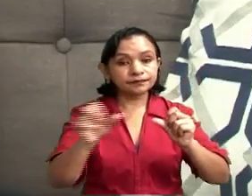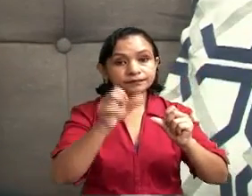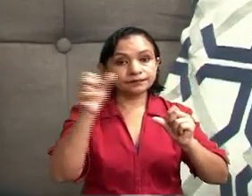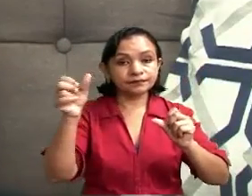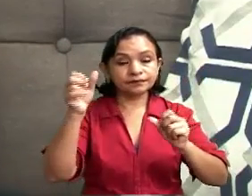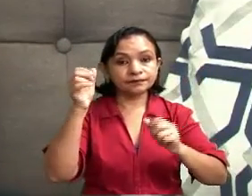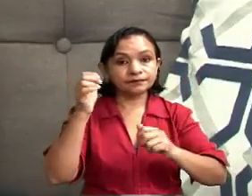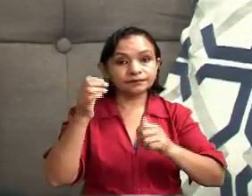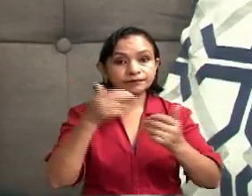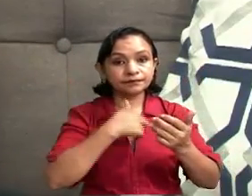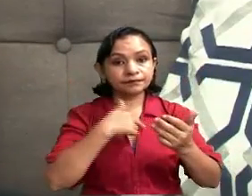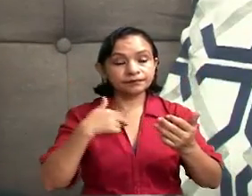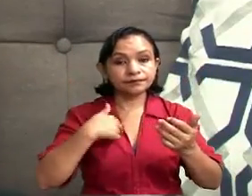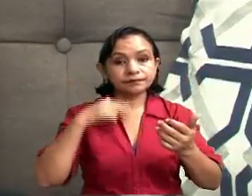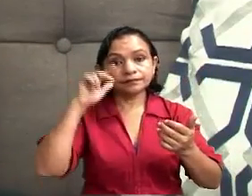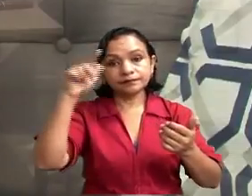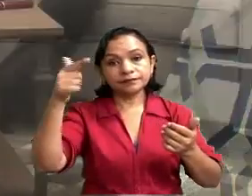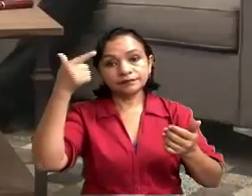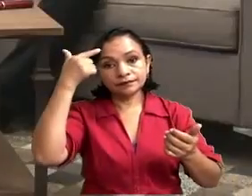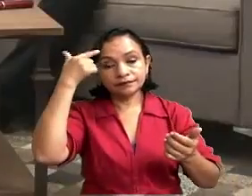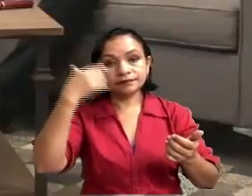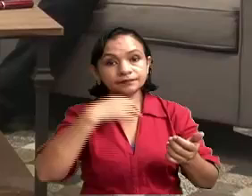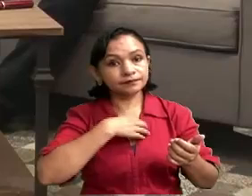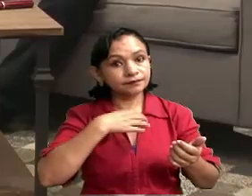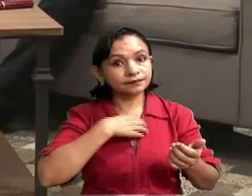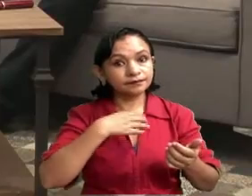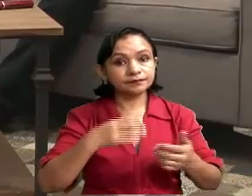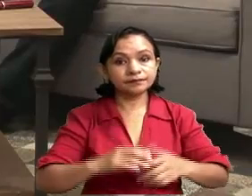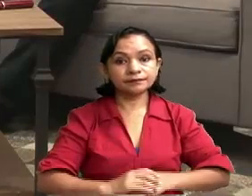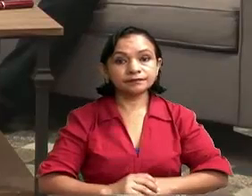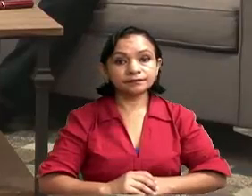frente que nuestro gobierno ha